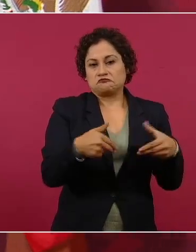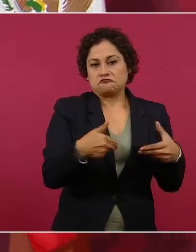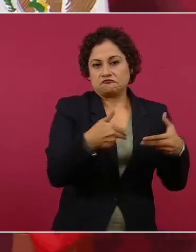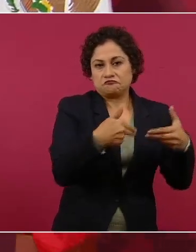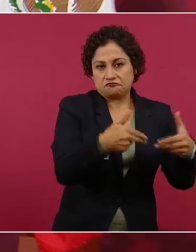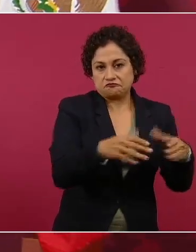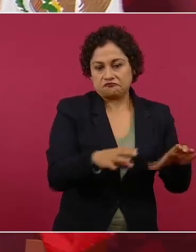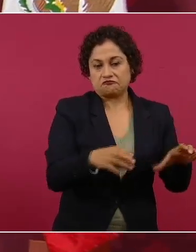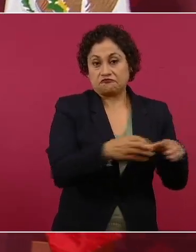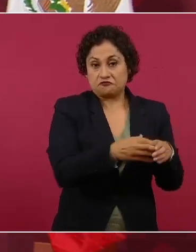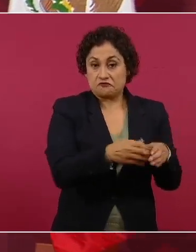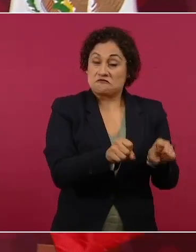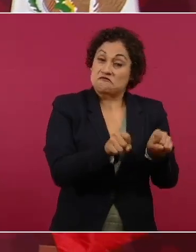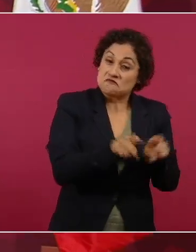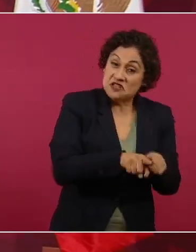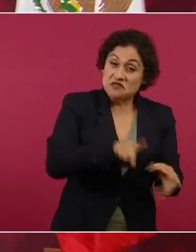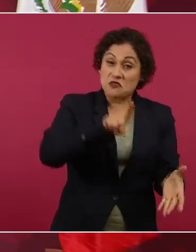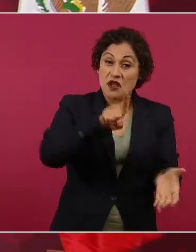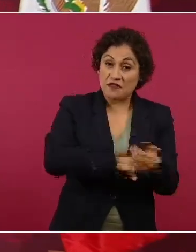Entonces,